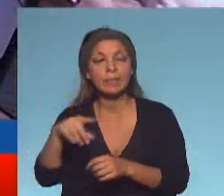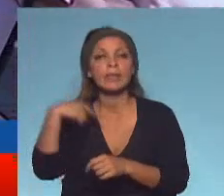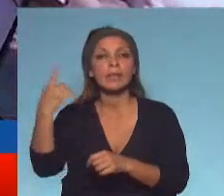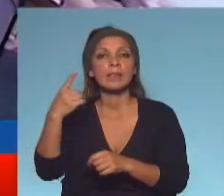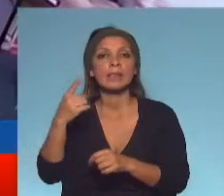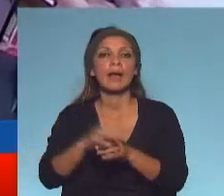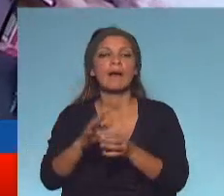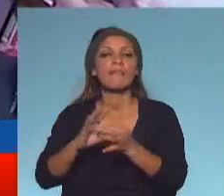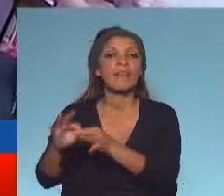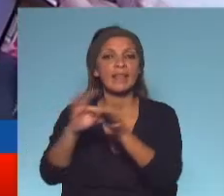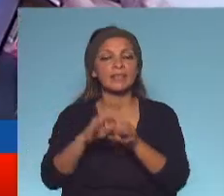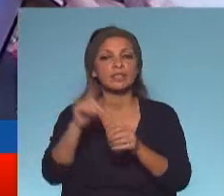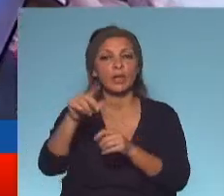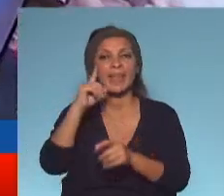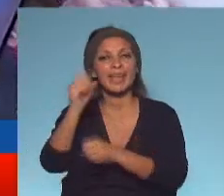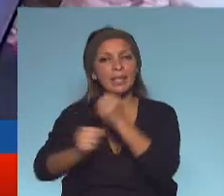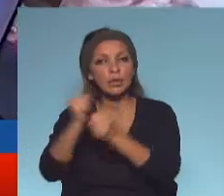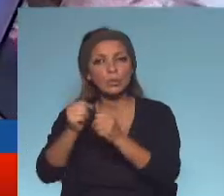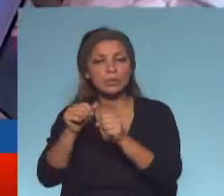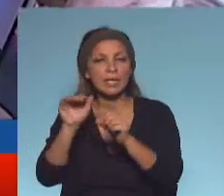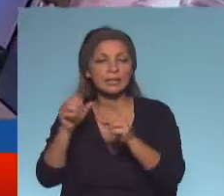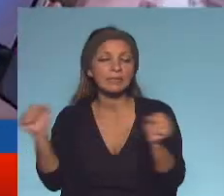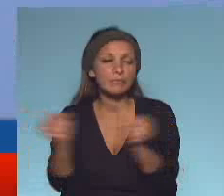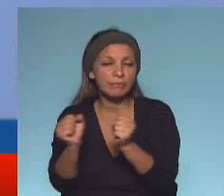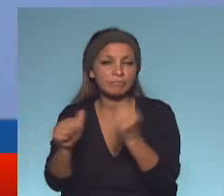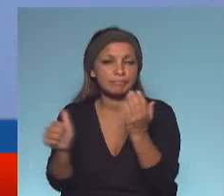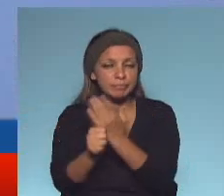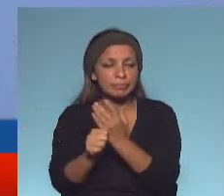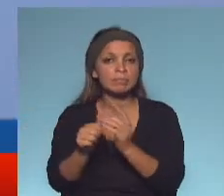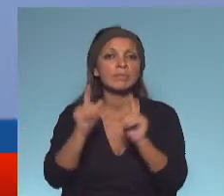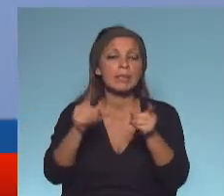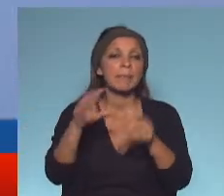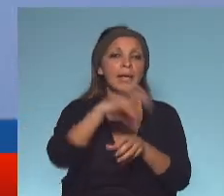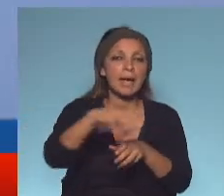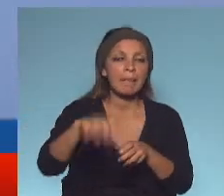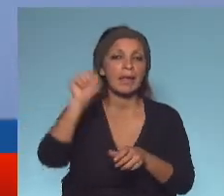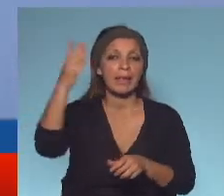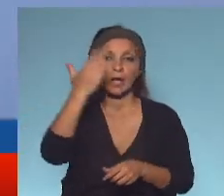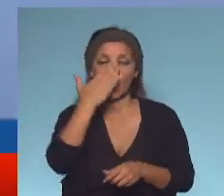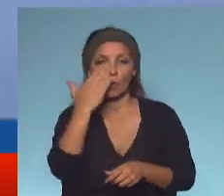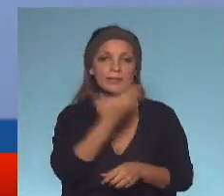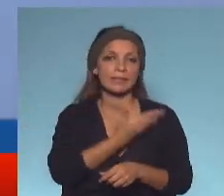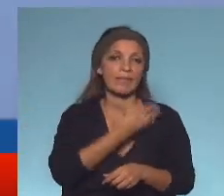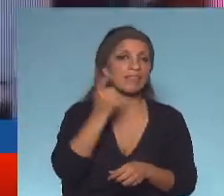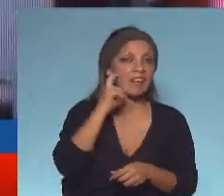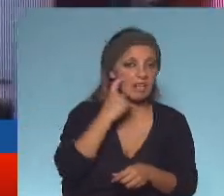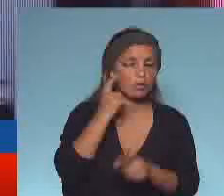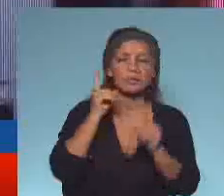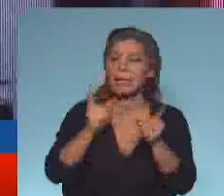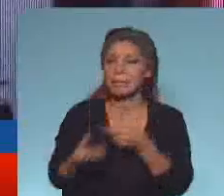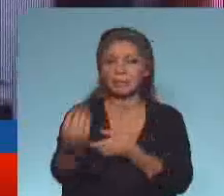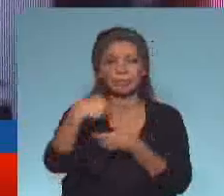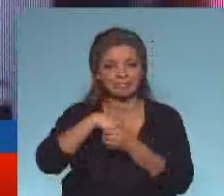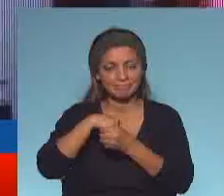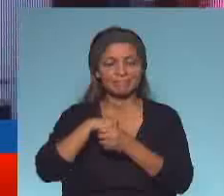Industrias Frigoríficas a través de sus cámaras provinciales, la Cámara de Córdoba, de Santa Fe y de Entre Ríos, participan de esta